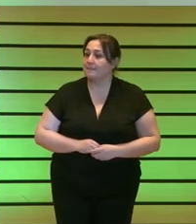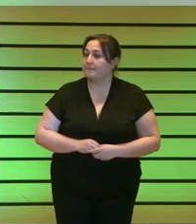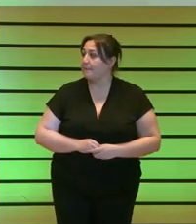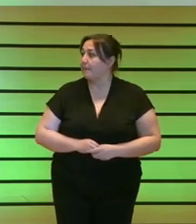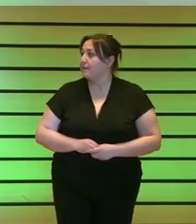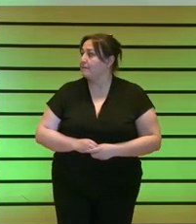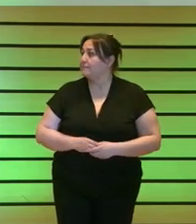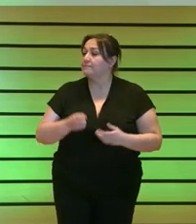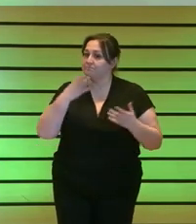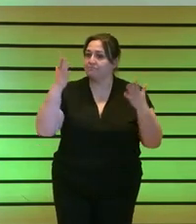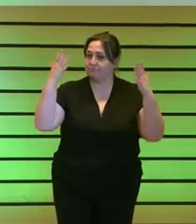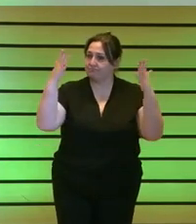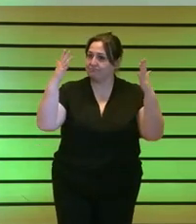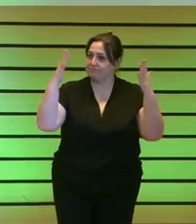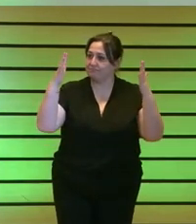muy bien